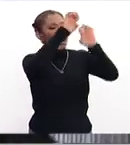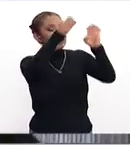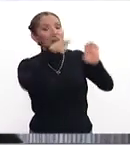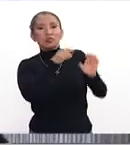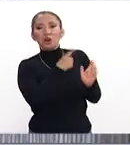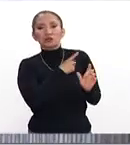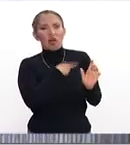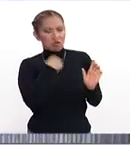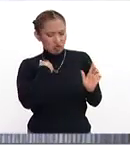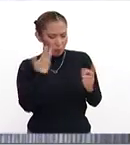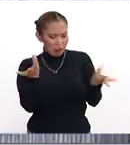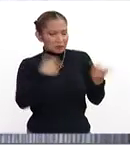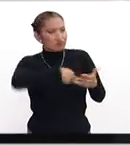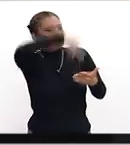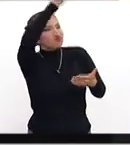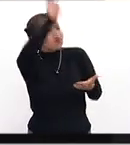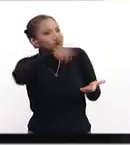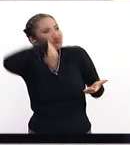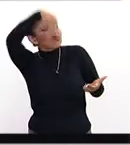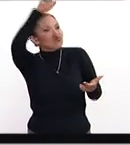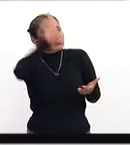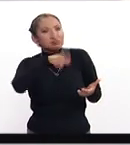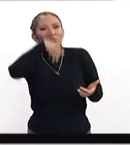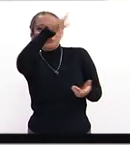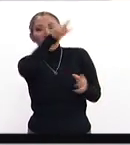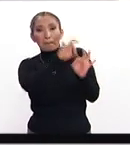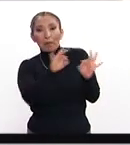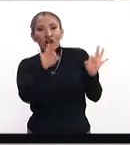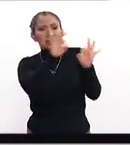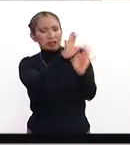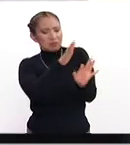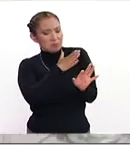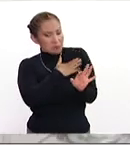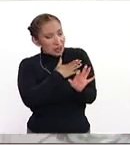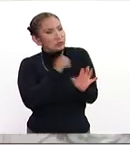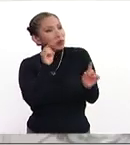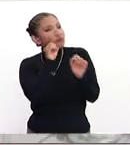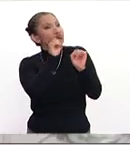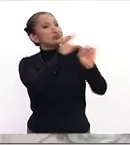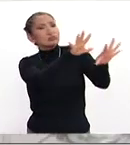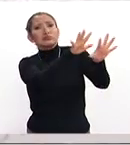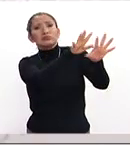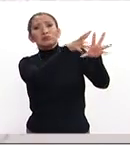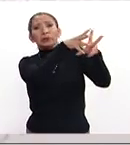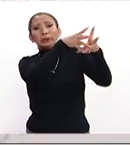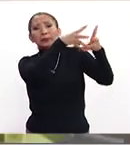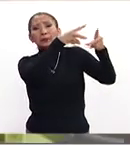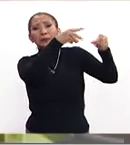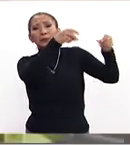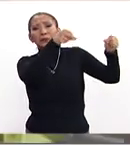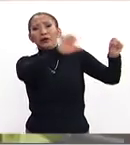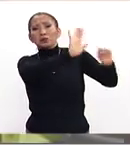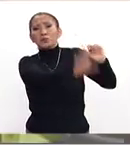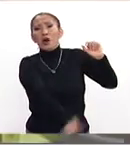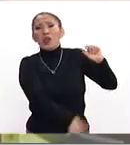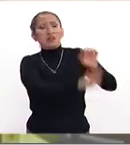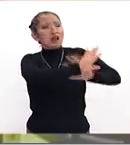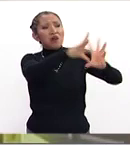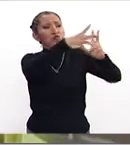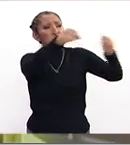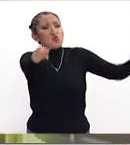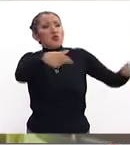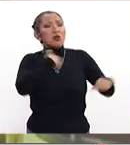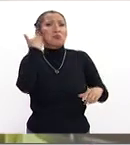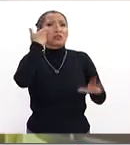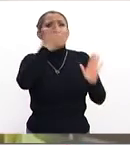nada, sino decir, voy a hacer un mural que es tan importante para mí y voy a dejar que perezca, digamos, con